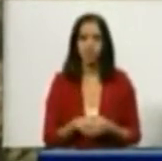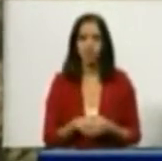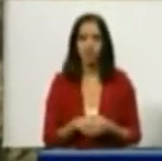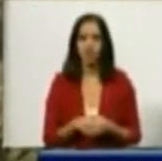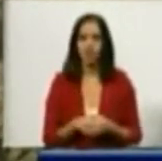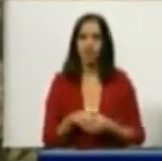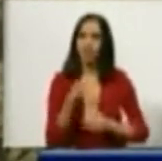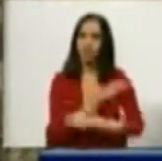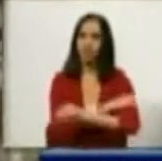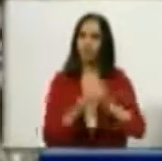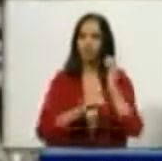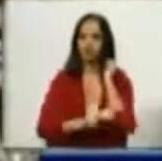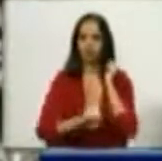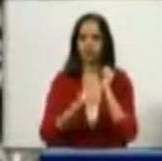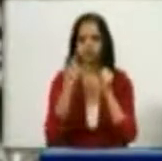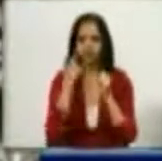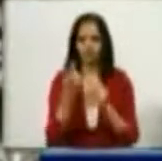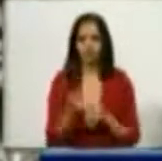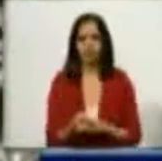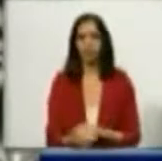truco y maña Mándalo